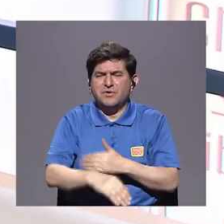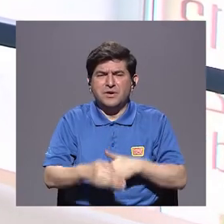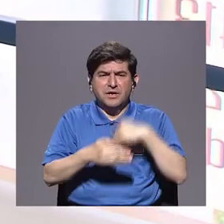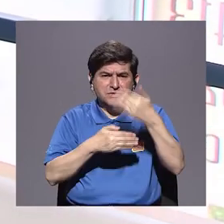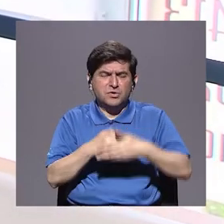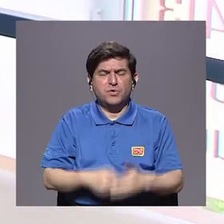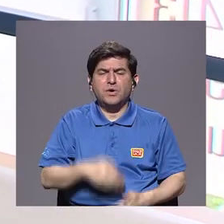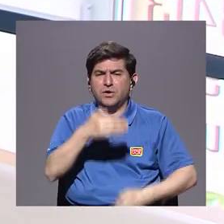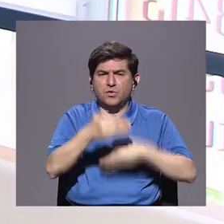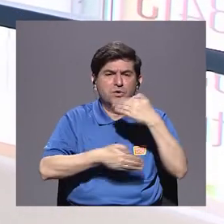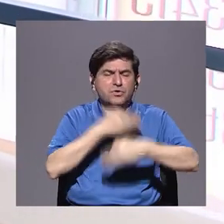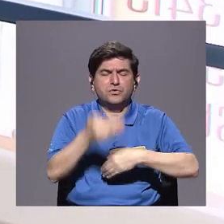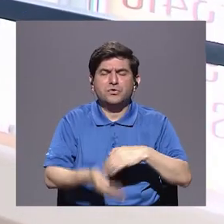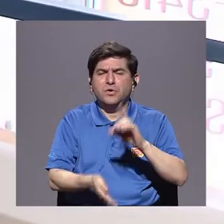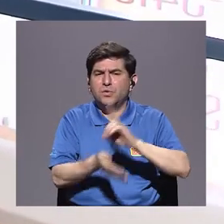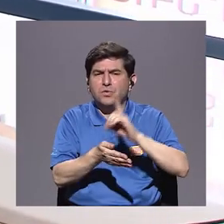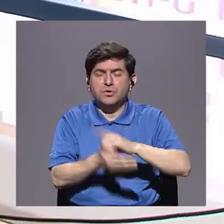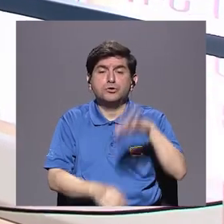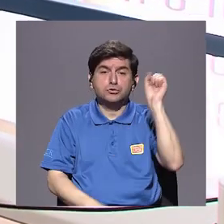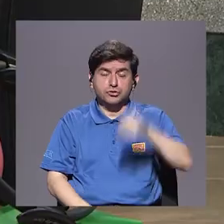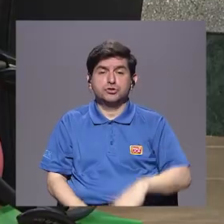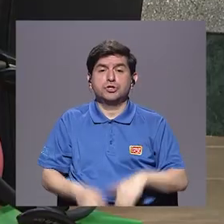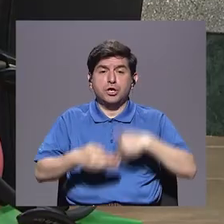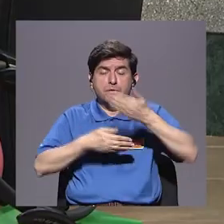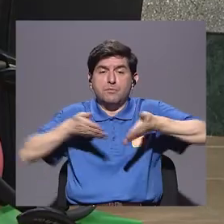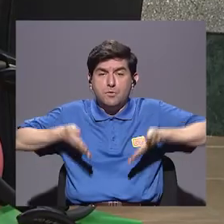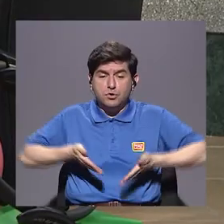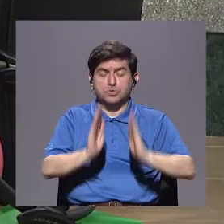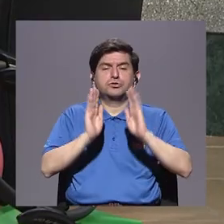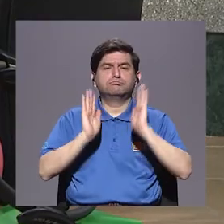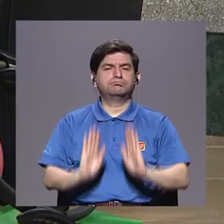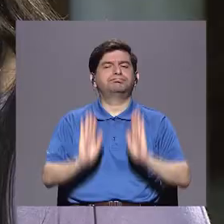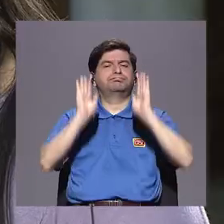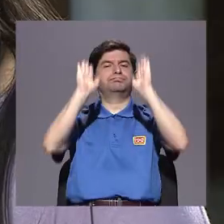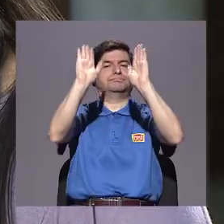de algún proceso médico, por ejemplo? Sí, claro, por ejemplo, posparto es